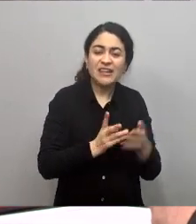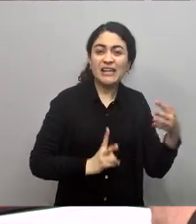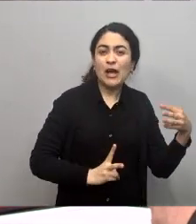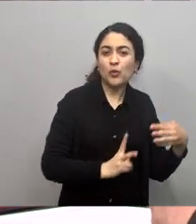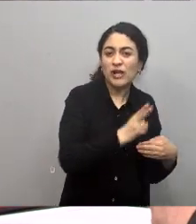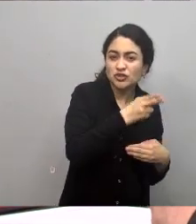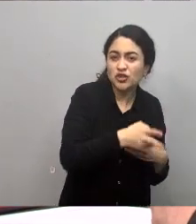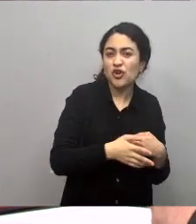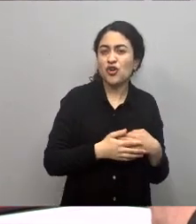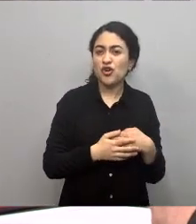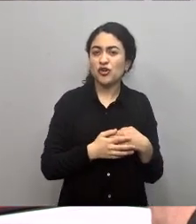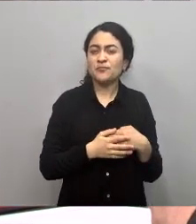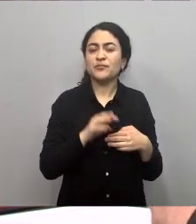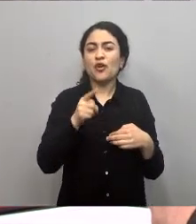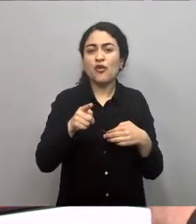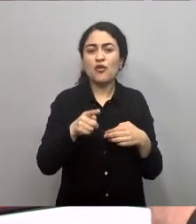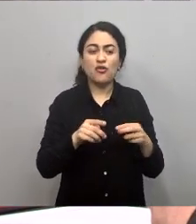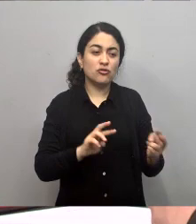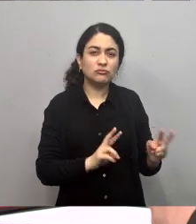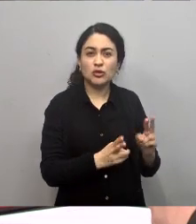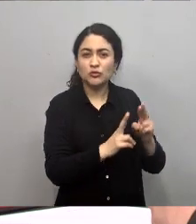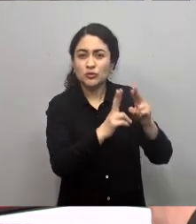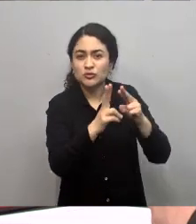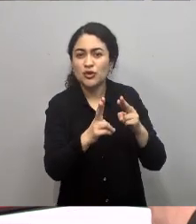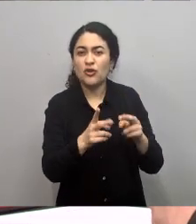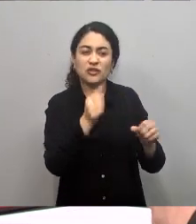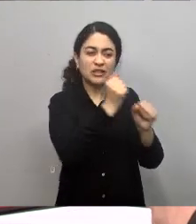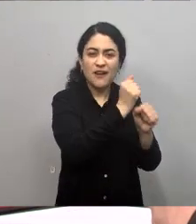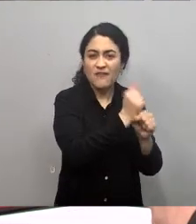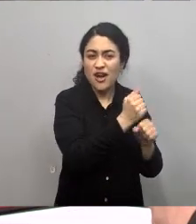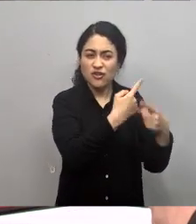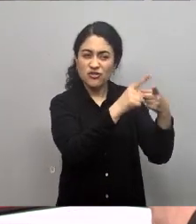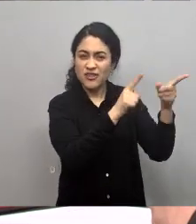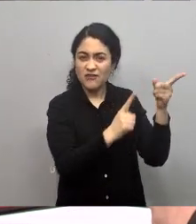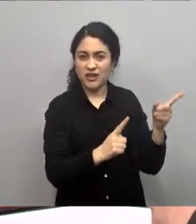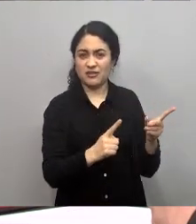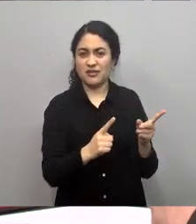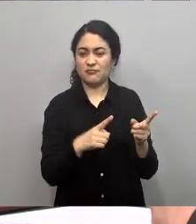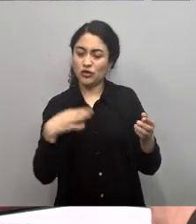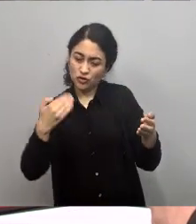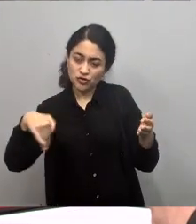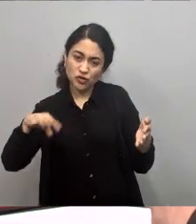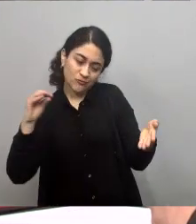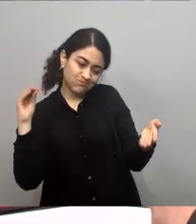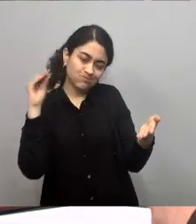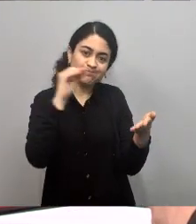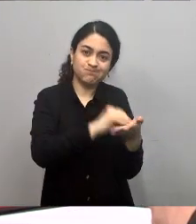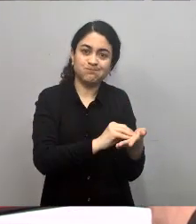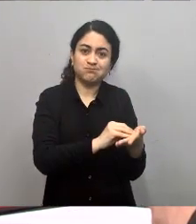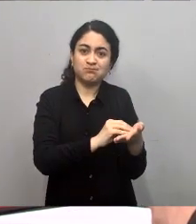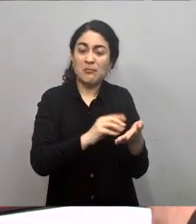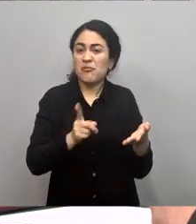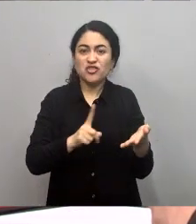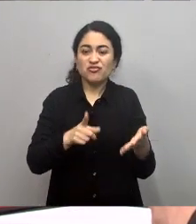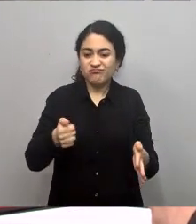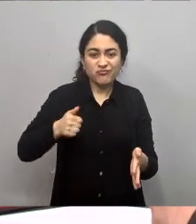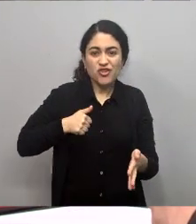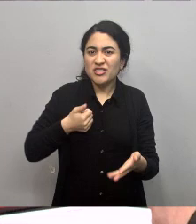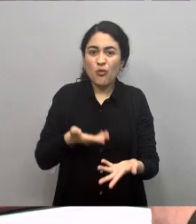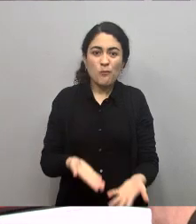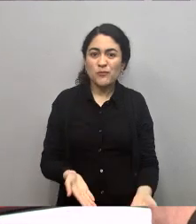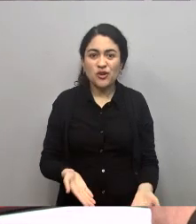inauguraciones, los hitos de instalaciones de faena, de obras, en definitiva, en fin. Y eso no se dio